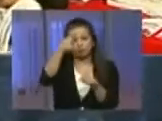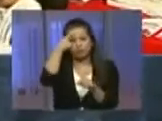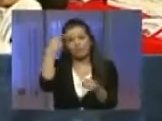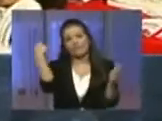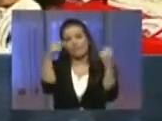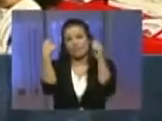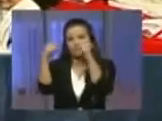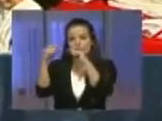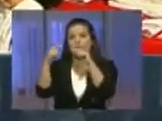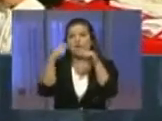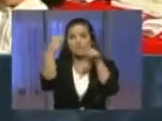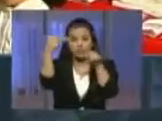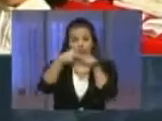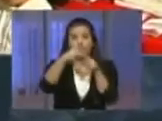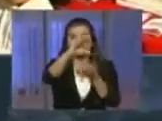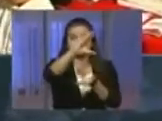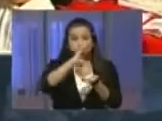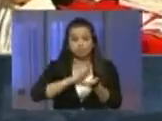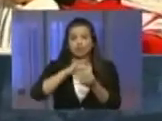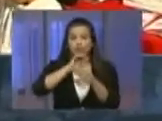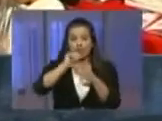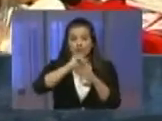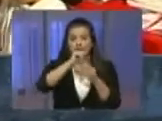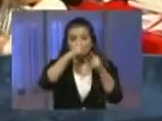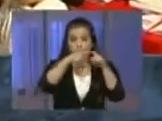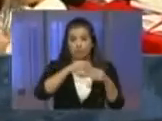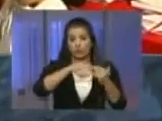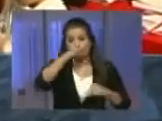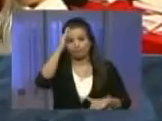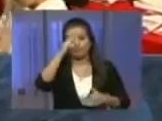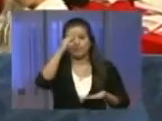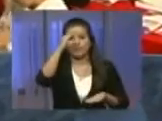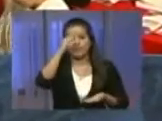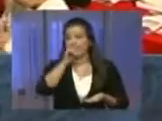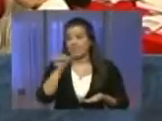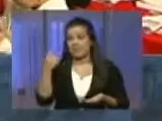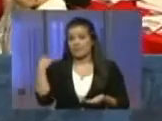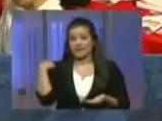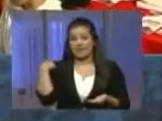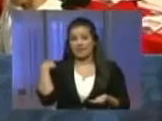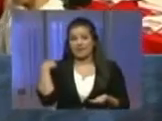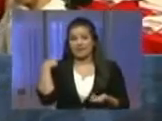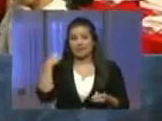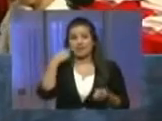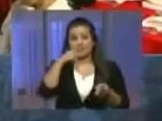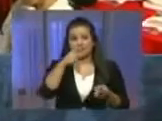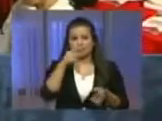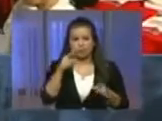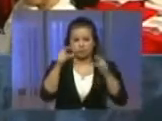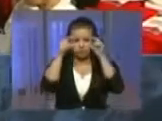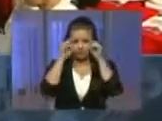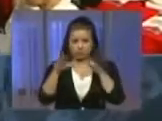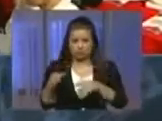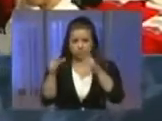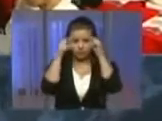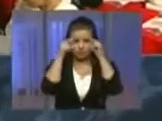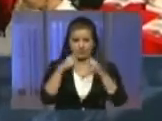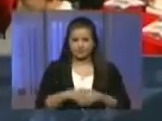Divisas en dólares nos bajó esta semana Qué pasó y llegó debe ponerme los